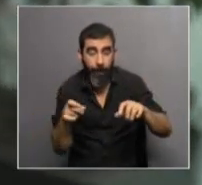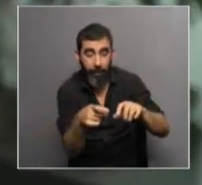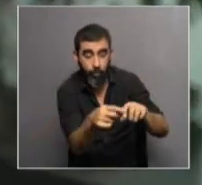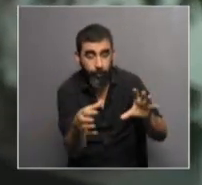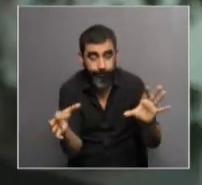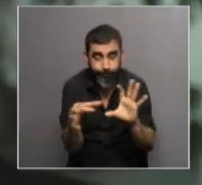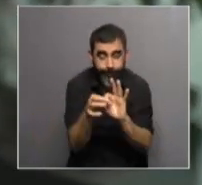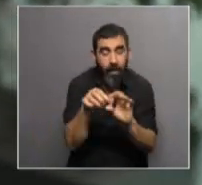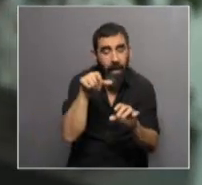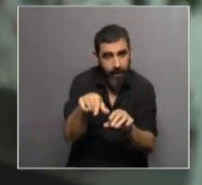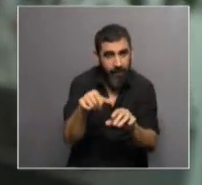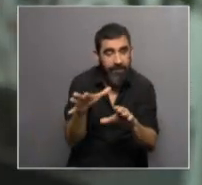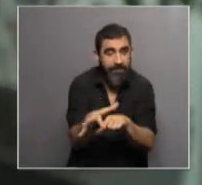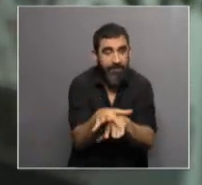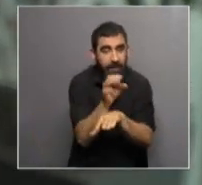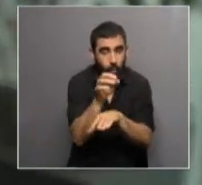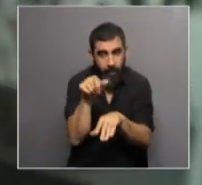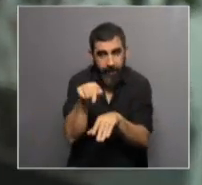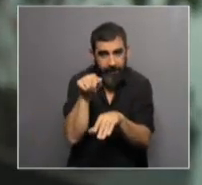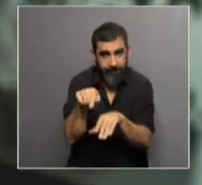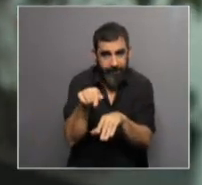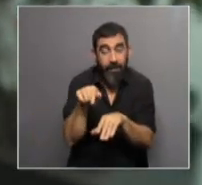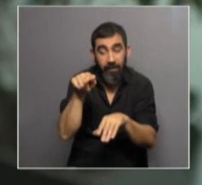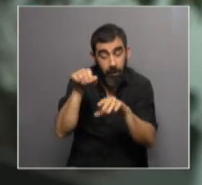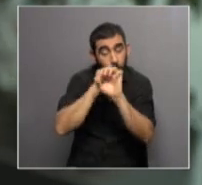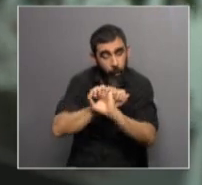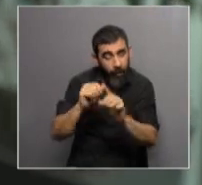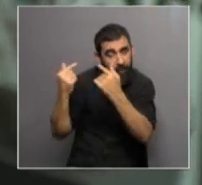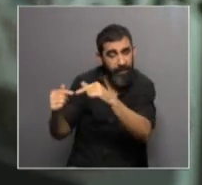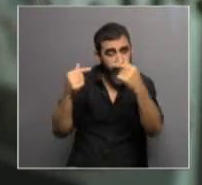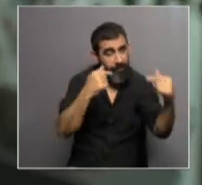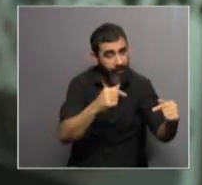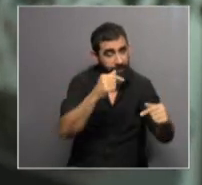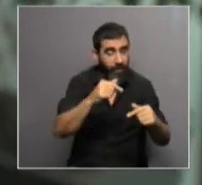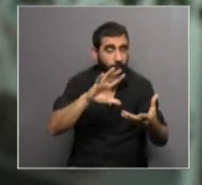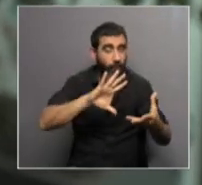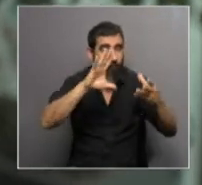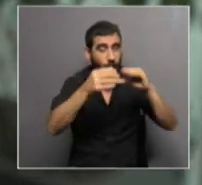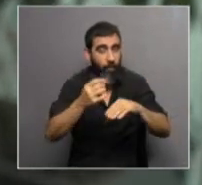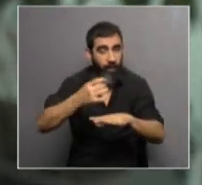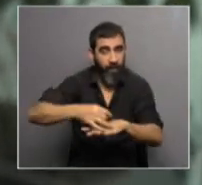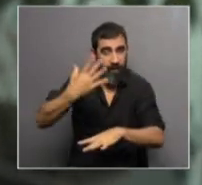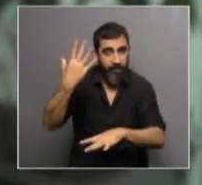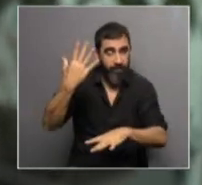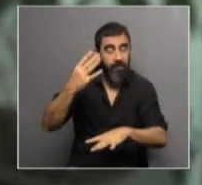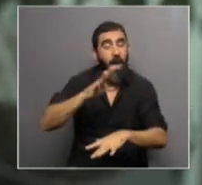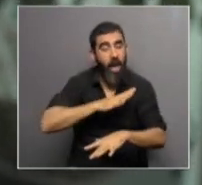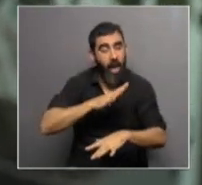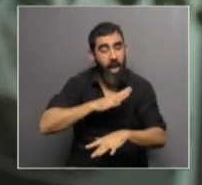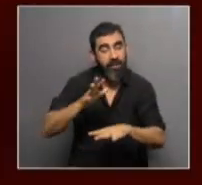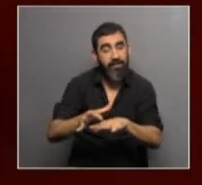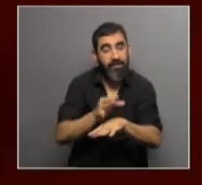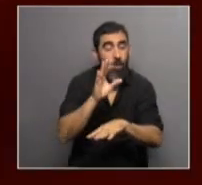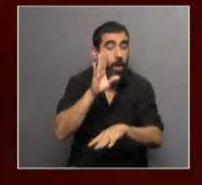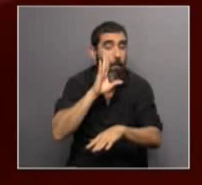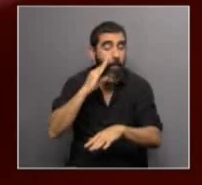generan este células embrionarias ellas pueden diferenciarse en diferentes tipos celulares también existen células madres